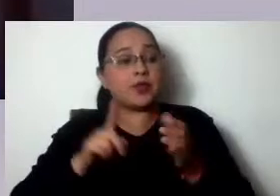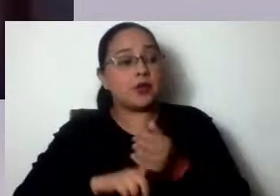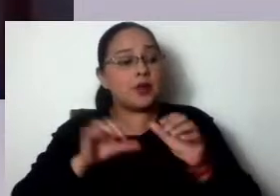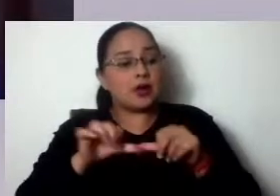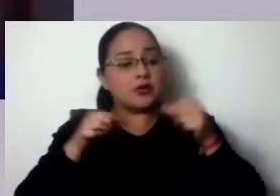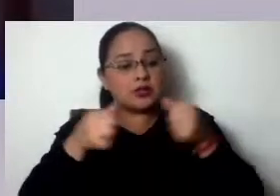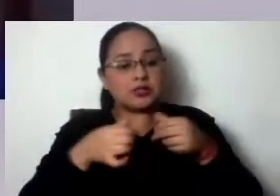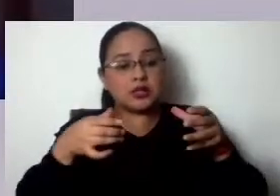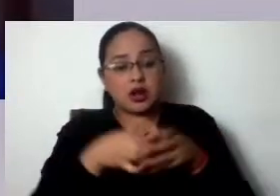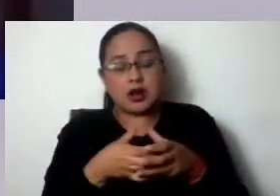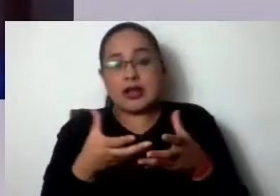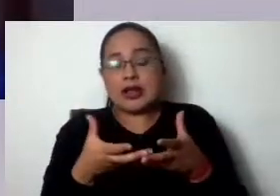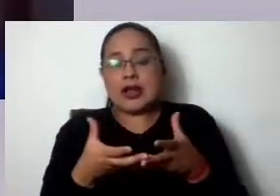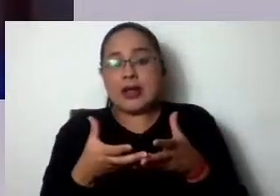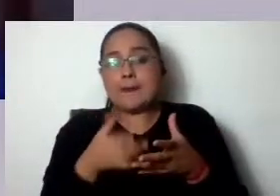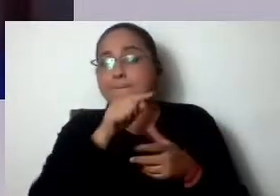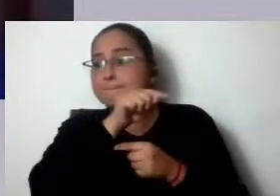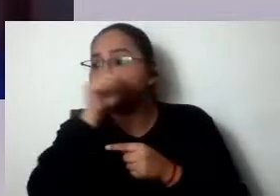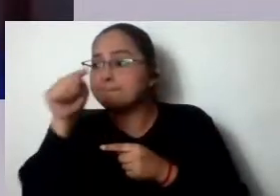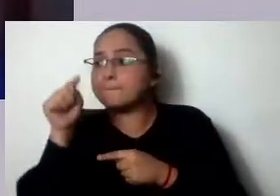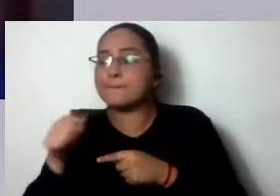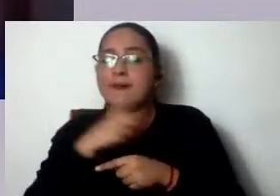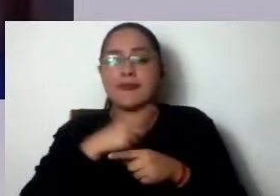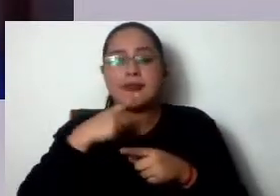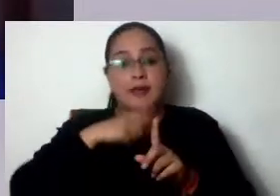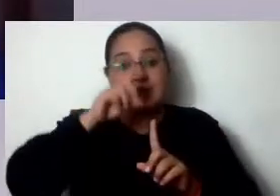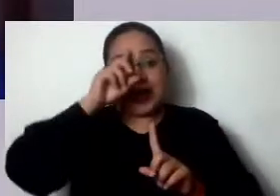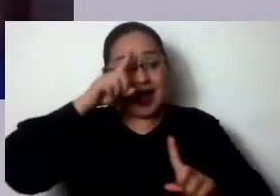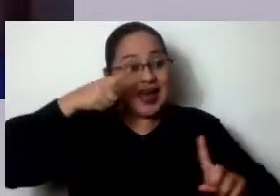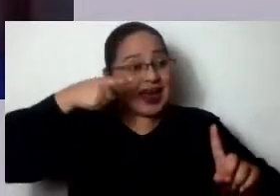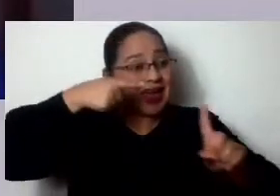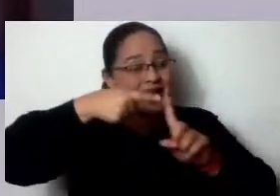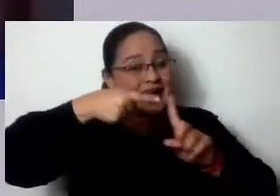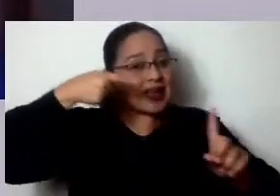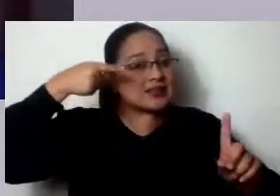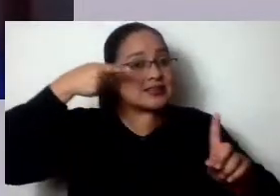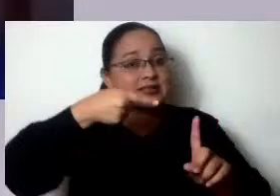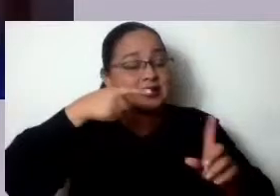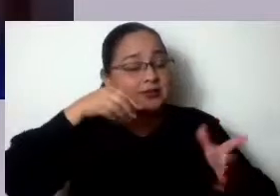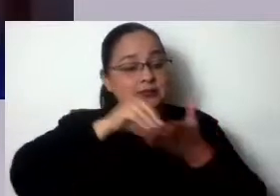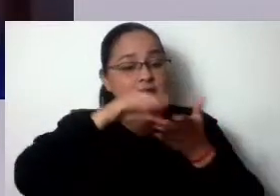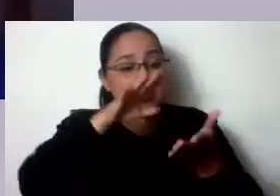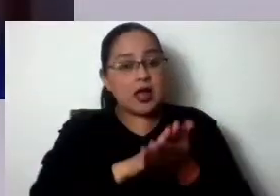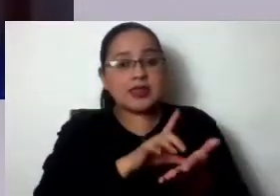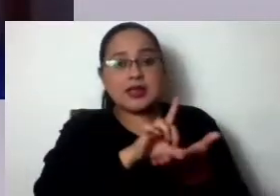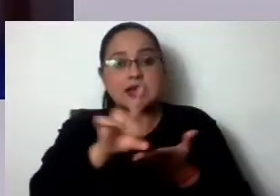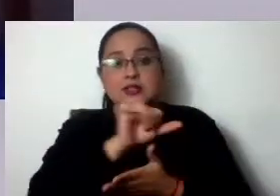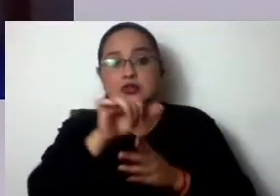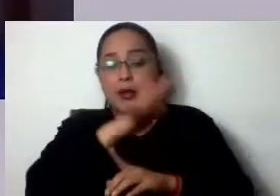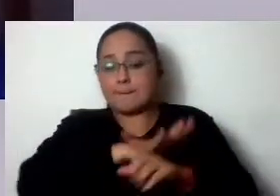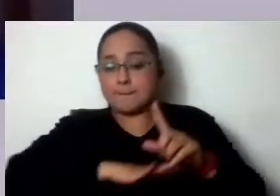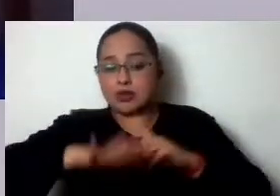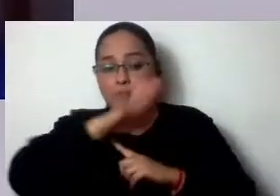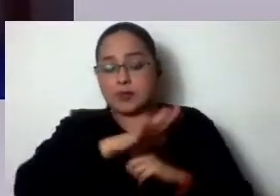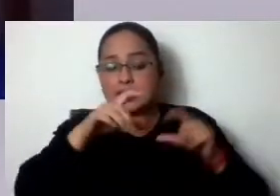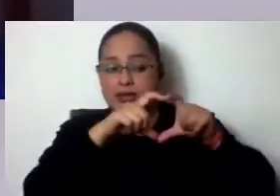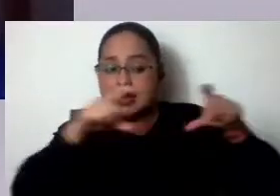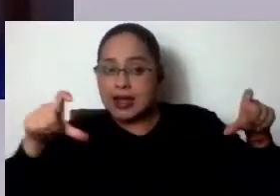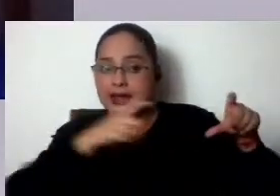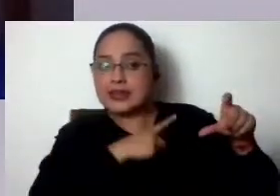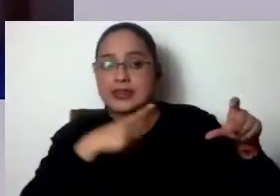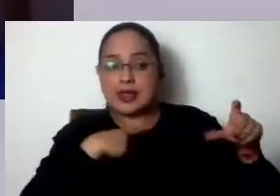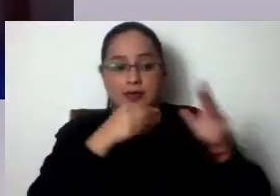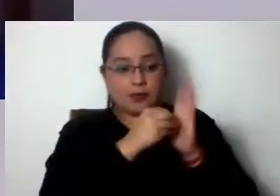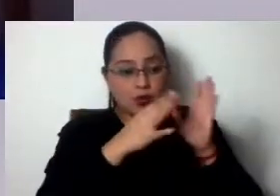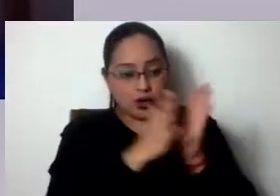es necesario que dentro de su objeto social la defensa de un derecho específico al medio ambiente sano o